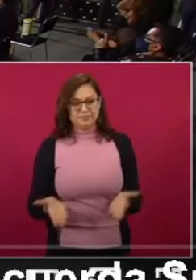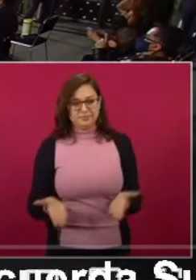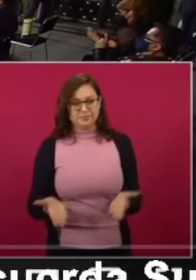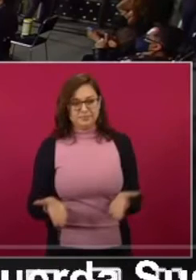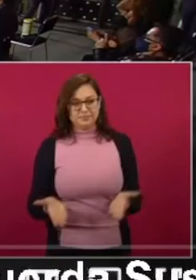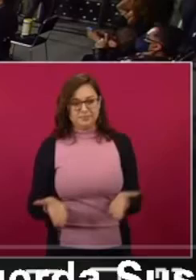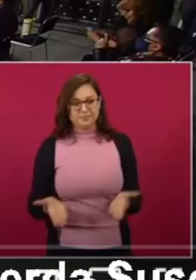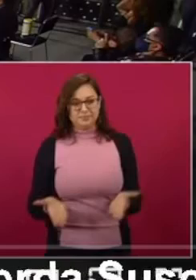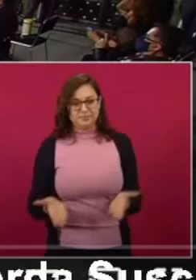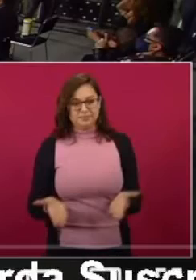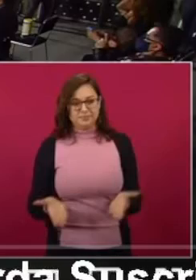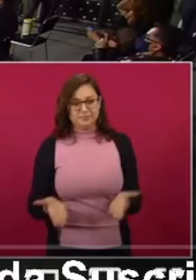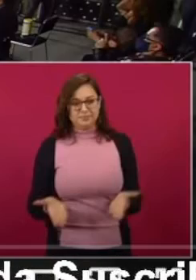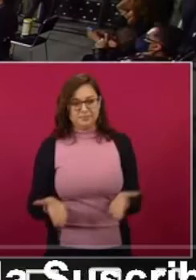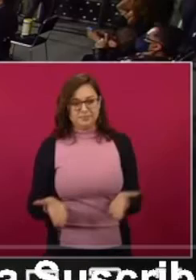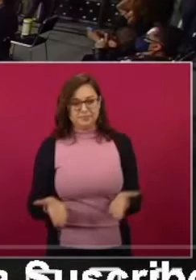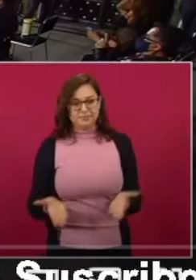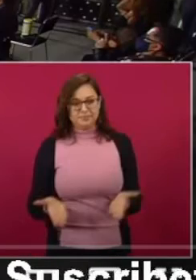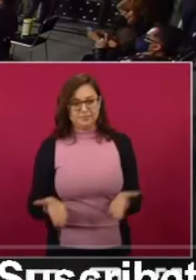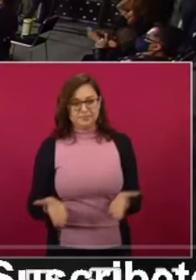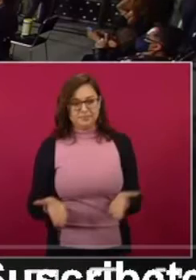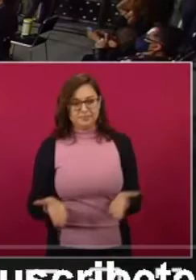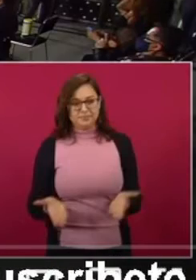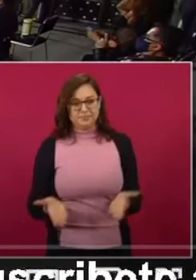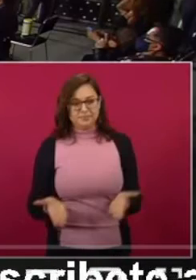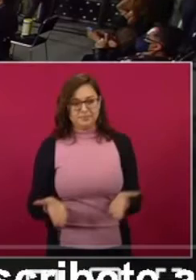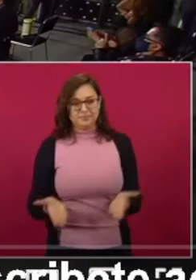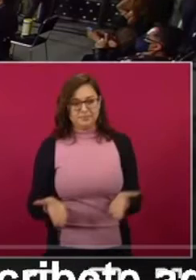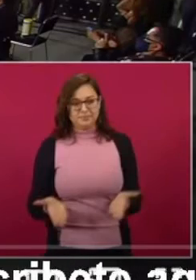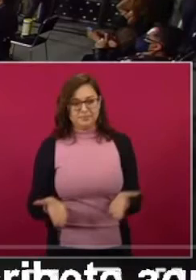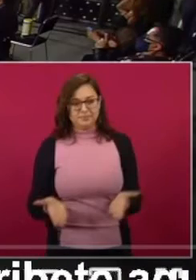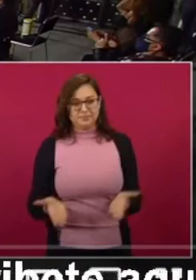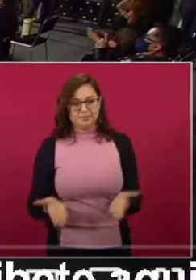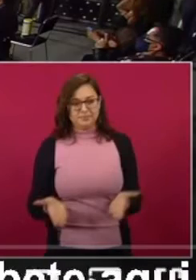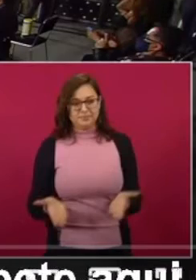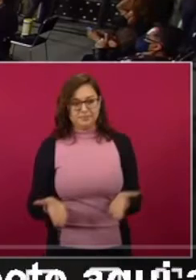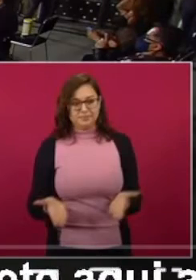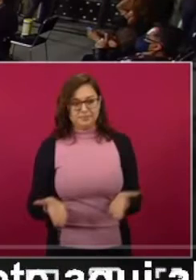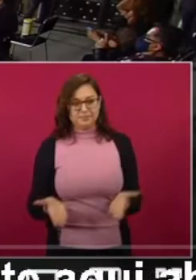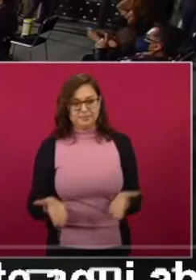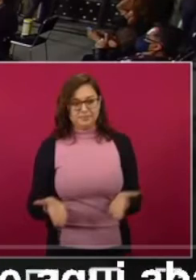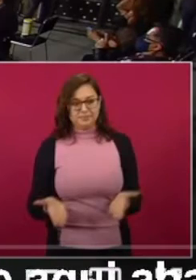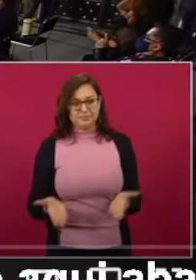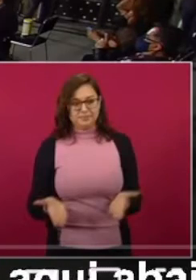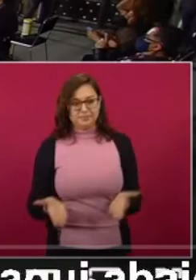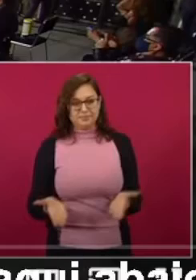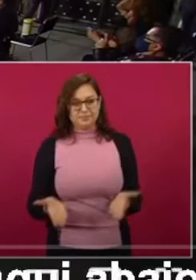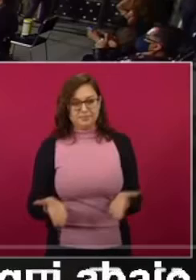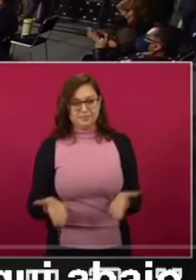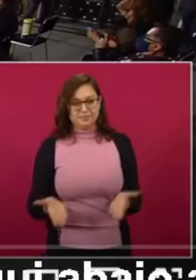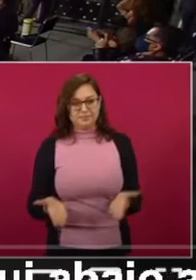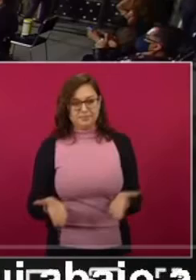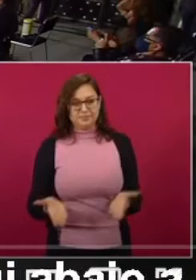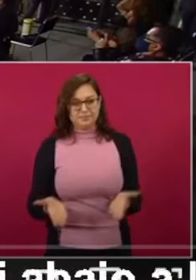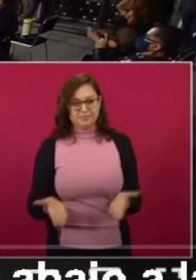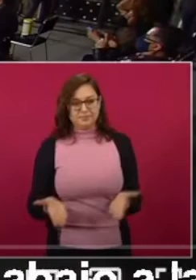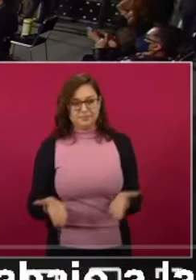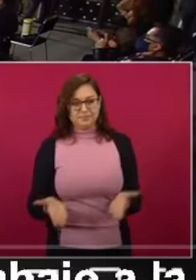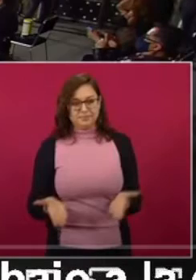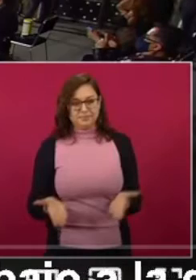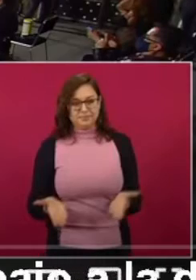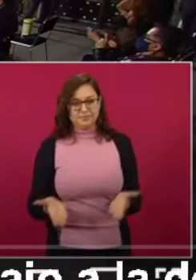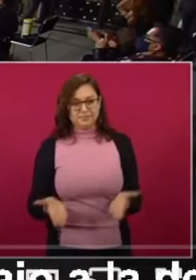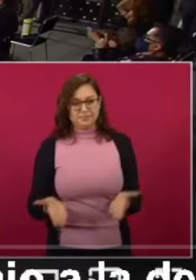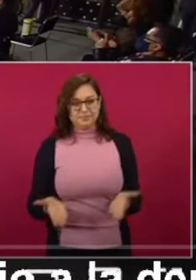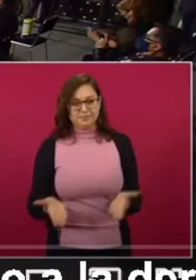poniendo el dedo a todos en sus mentirosos bueno pues se trata amigos de la